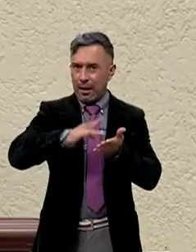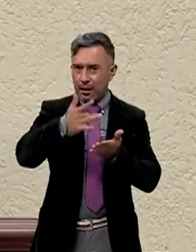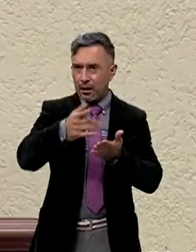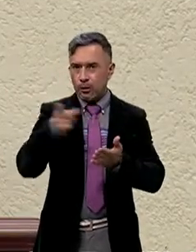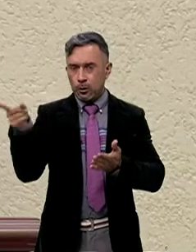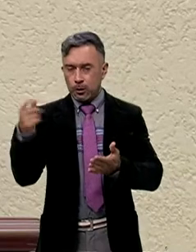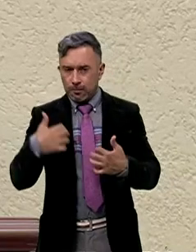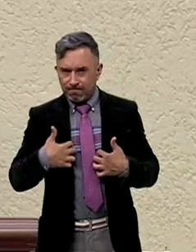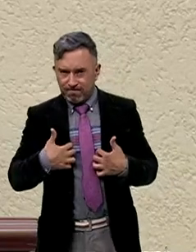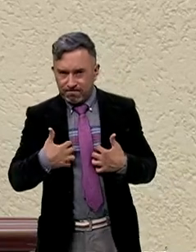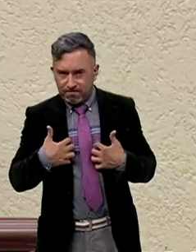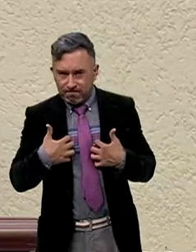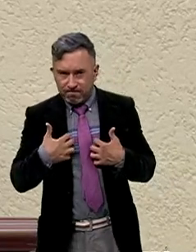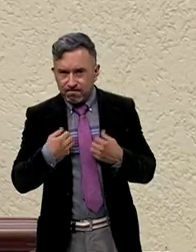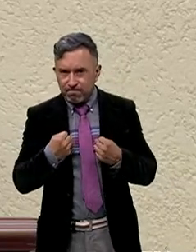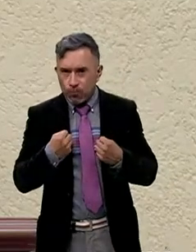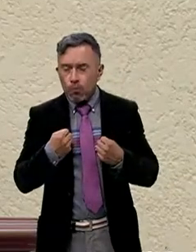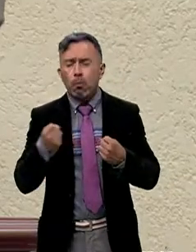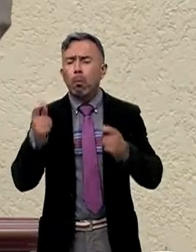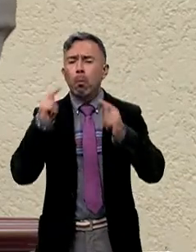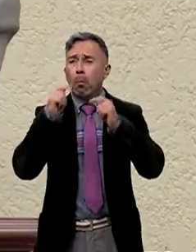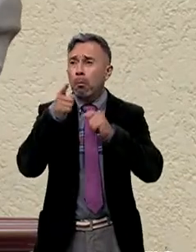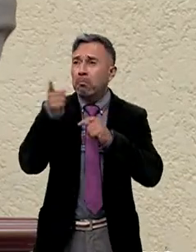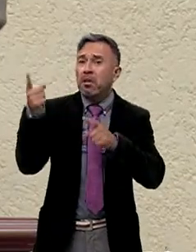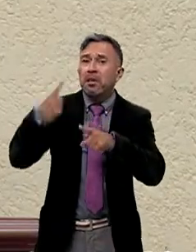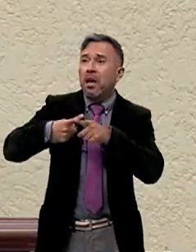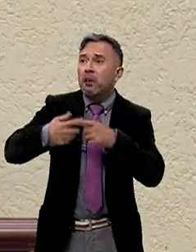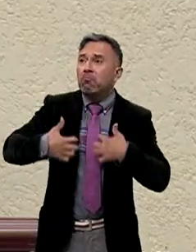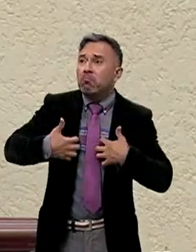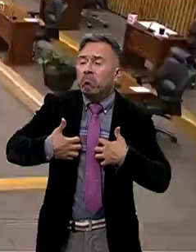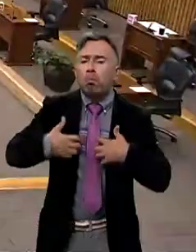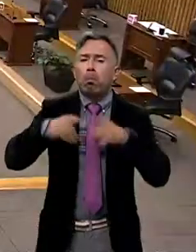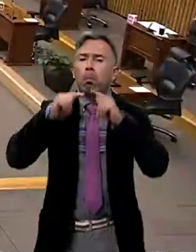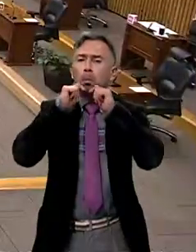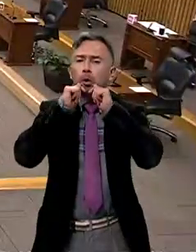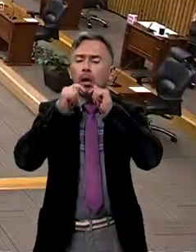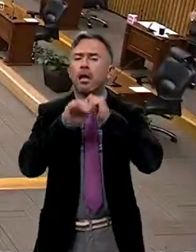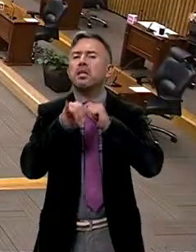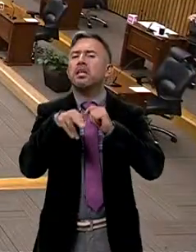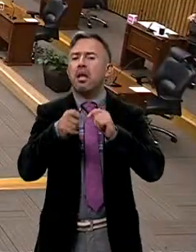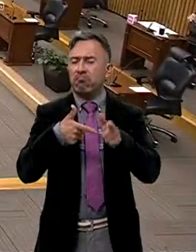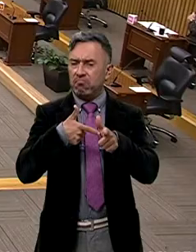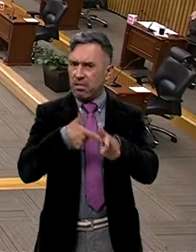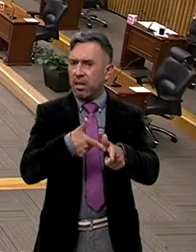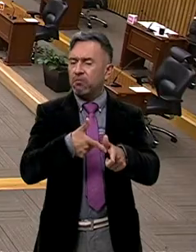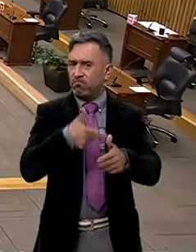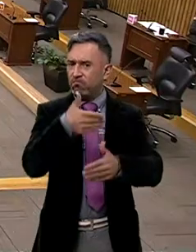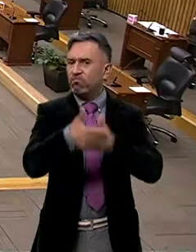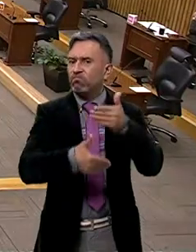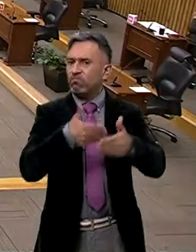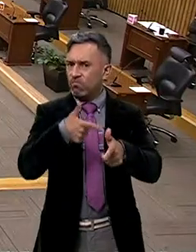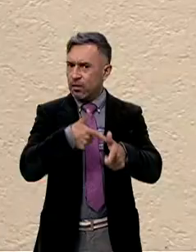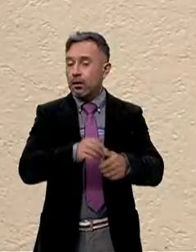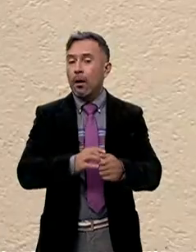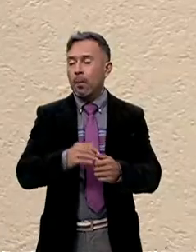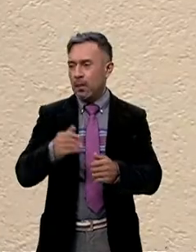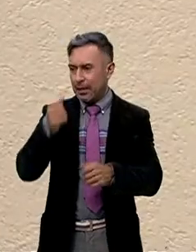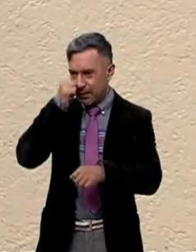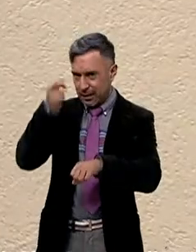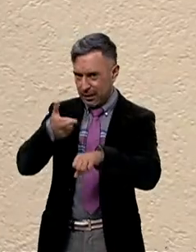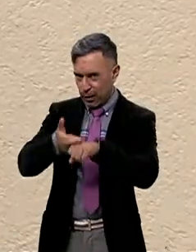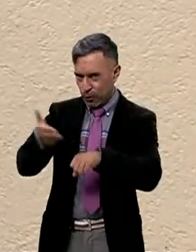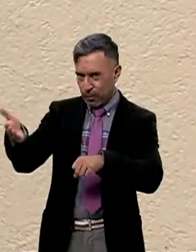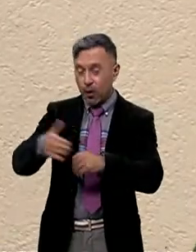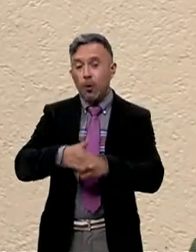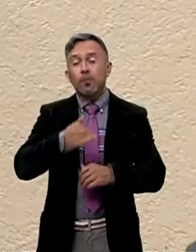alguien para rato señor secretario tome la votación correspondiente por favor señoras y señores consejeros electorales se consulta